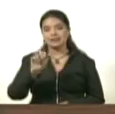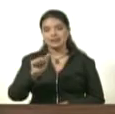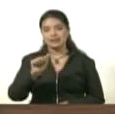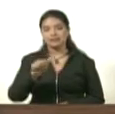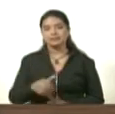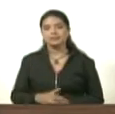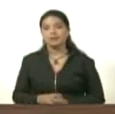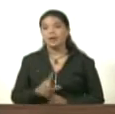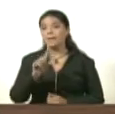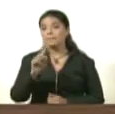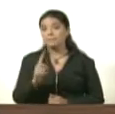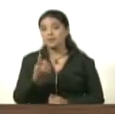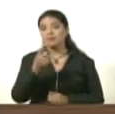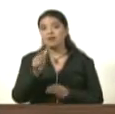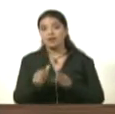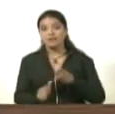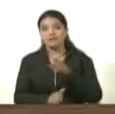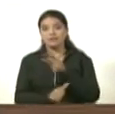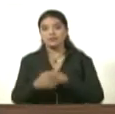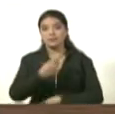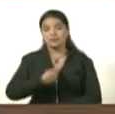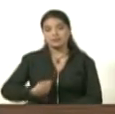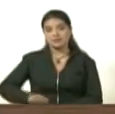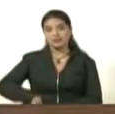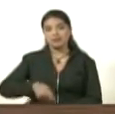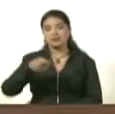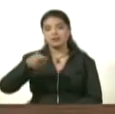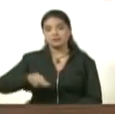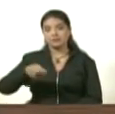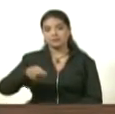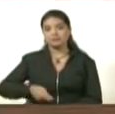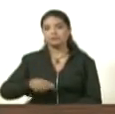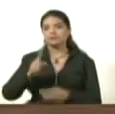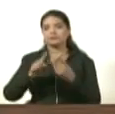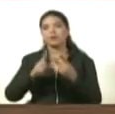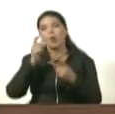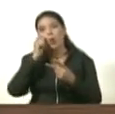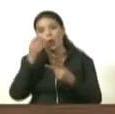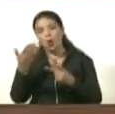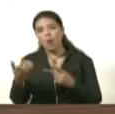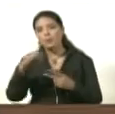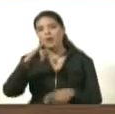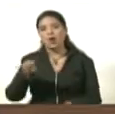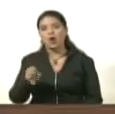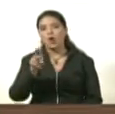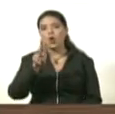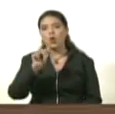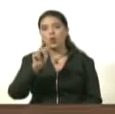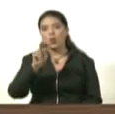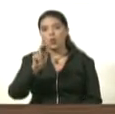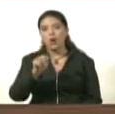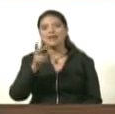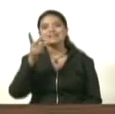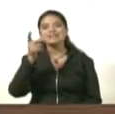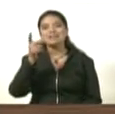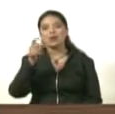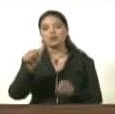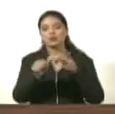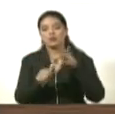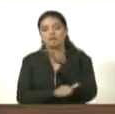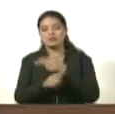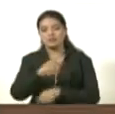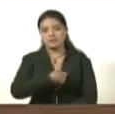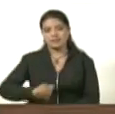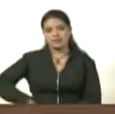primera vicepresidenta del Tribunal Supremo de Justicia. Magistrado Juan José Mendoza Jover, segundo vicepresidente del Tribunal Supremo